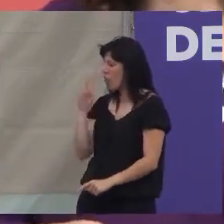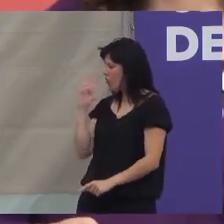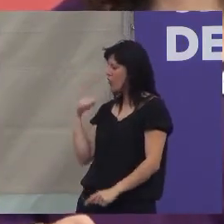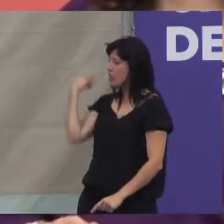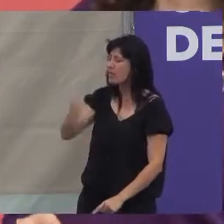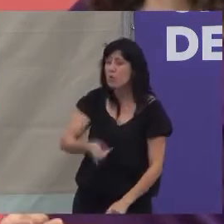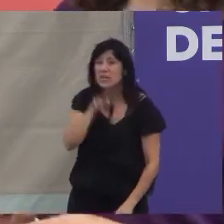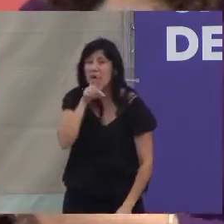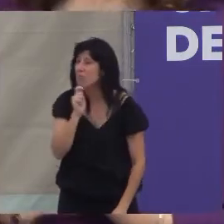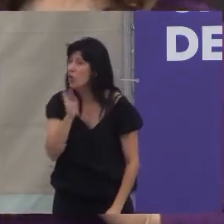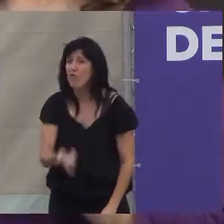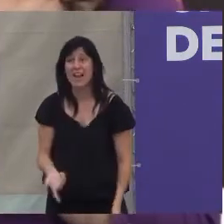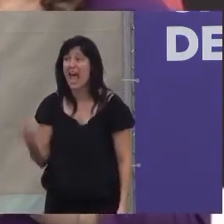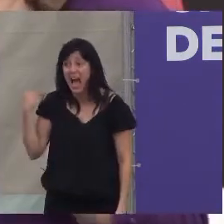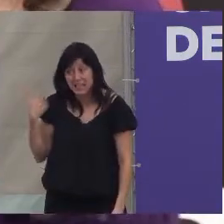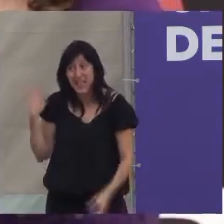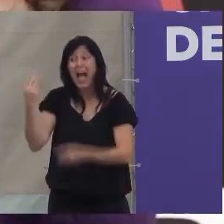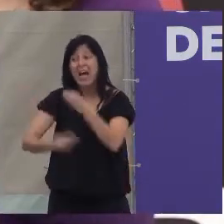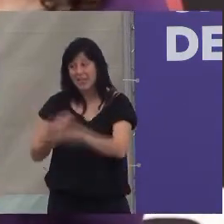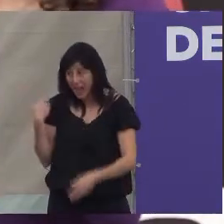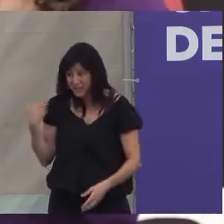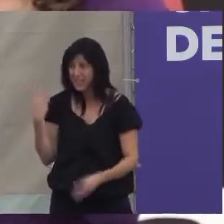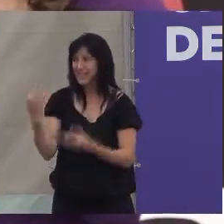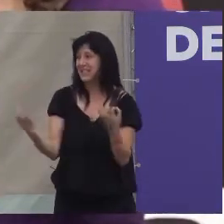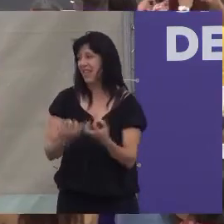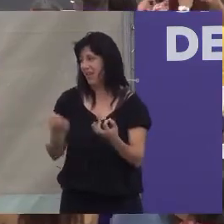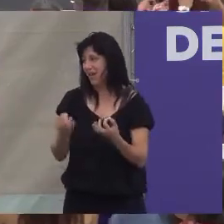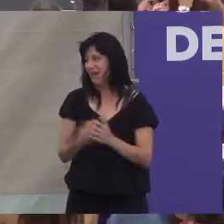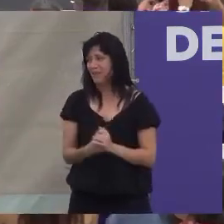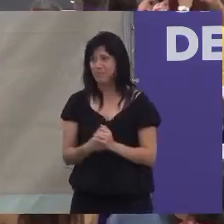después. Hay que hacerlo antes.